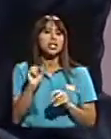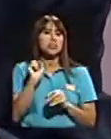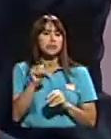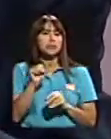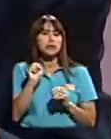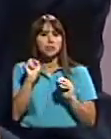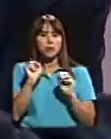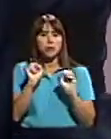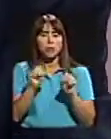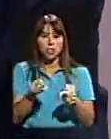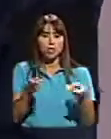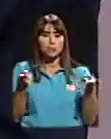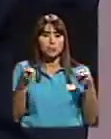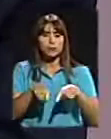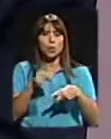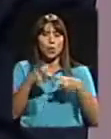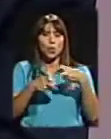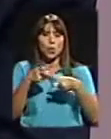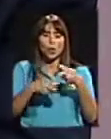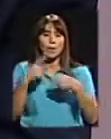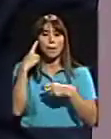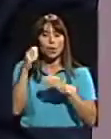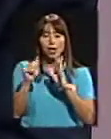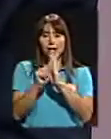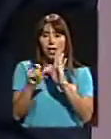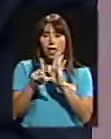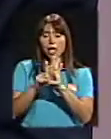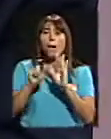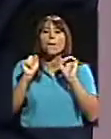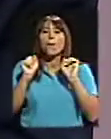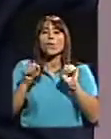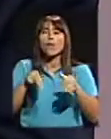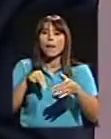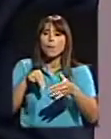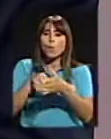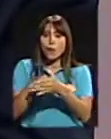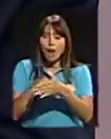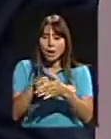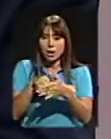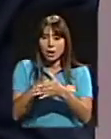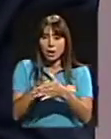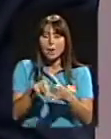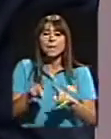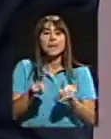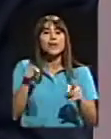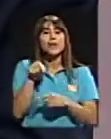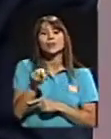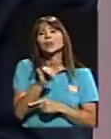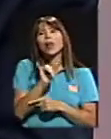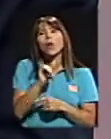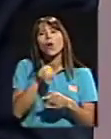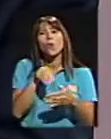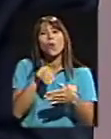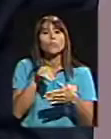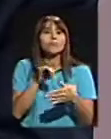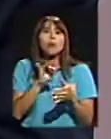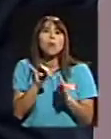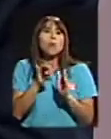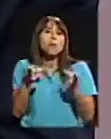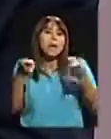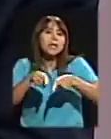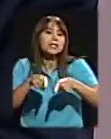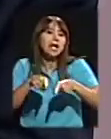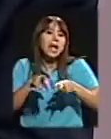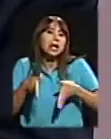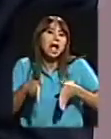problema porque el Congreso podía bloquear, pero esto era como el bloqueo en una de las calles de Costa Rica,